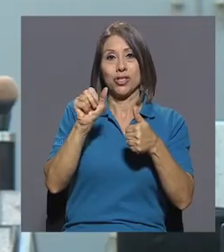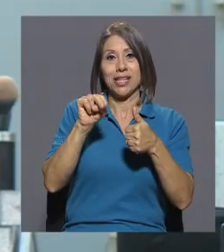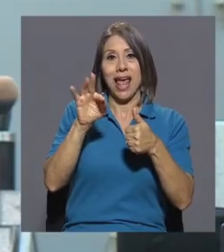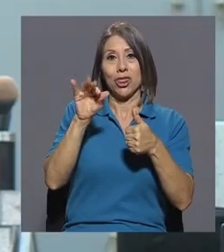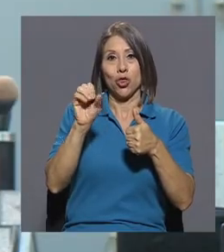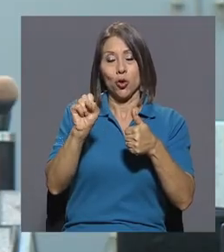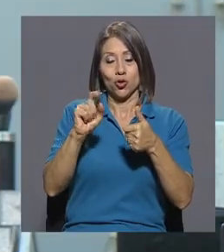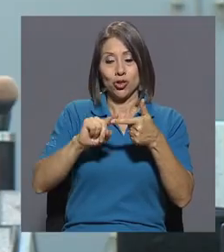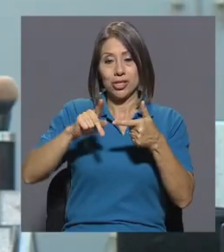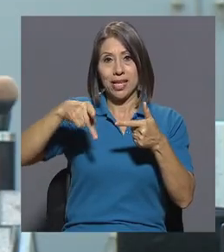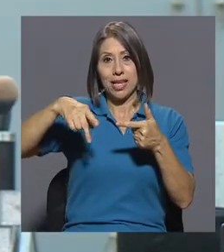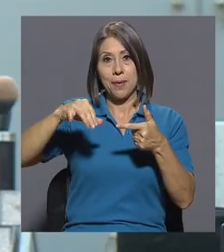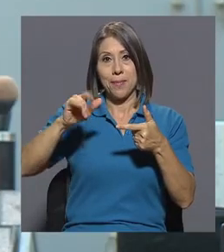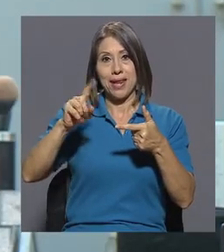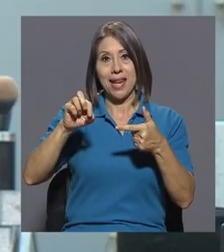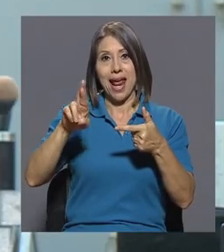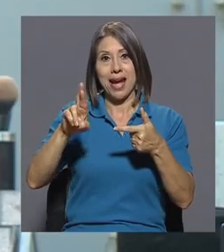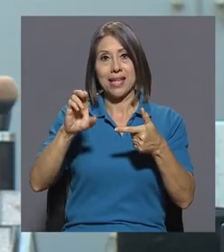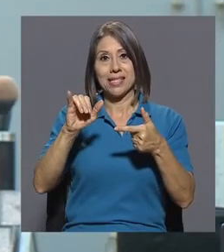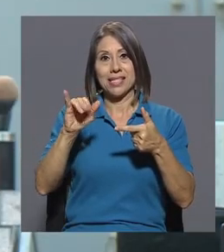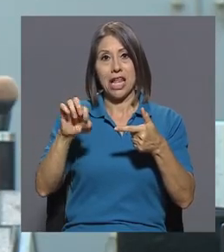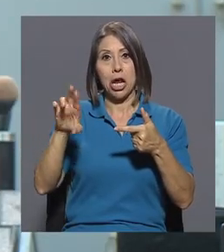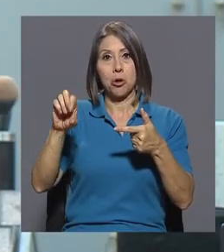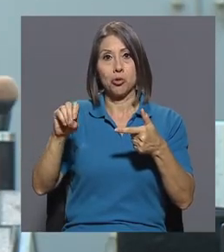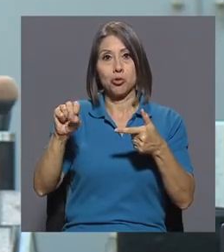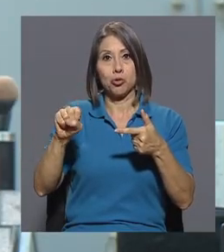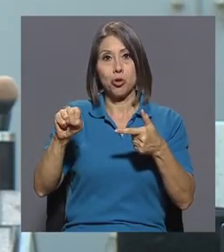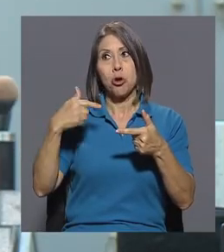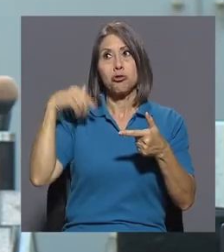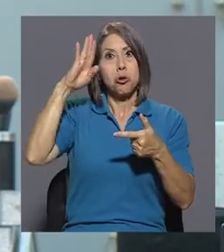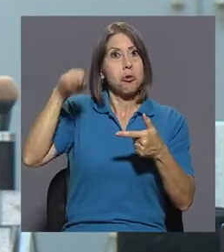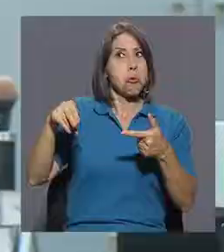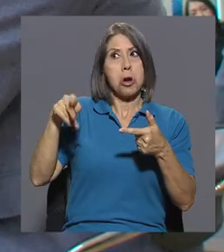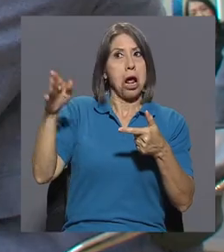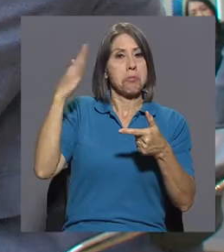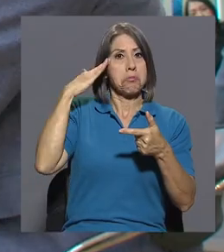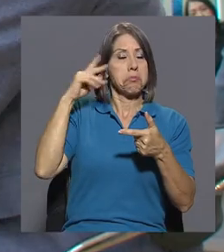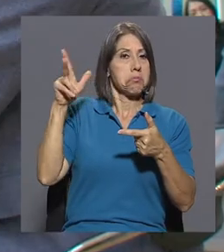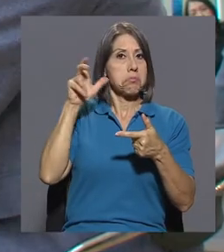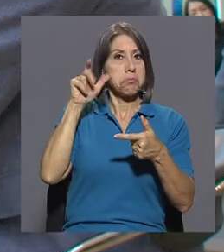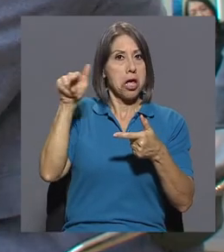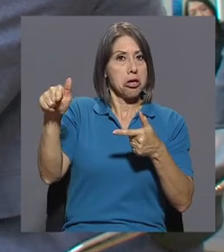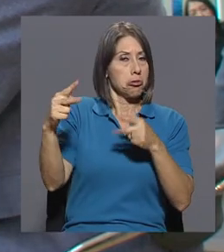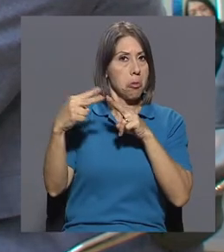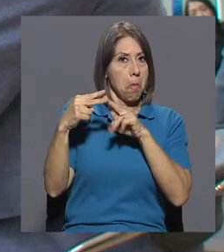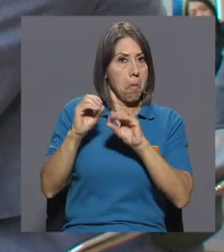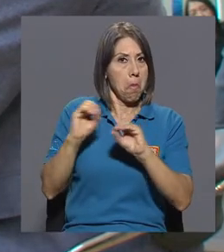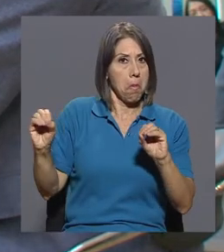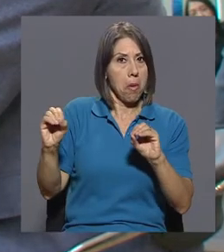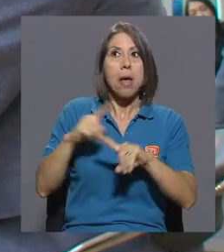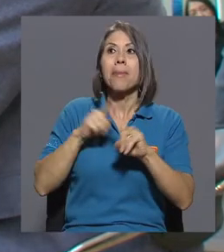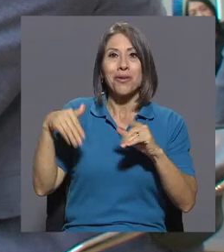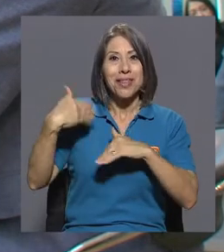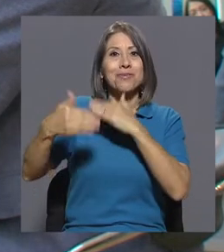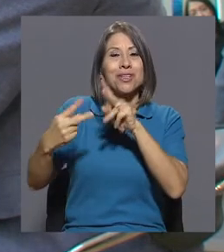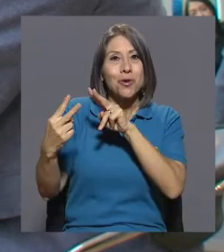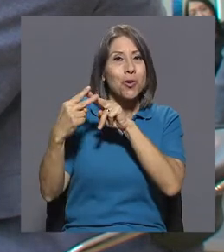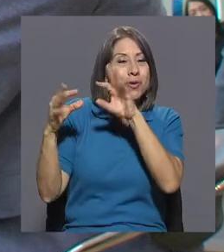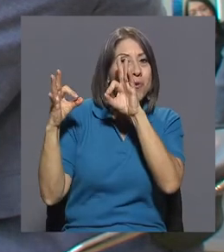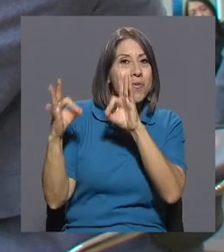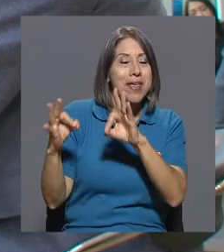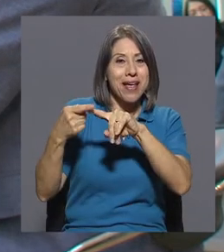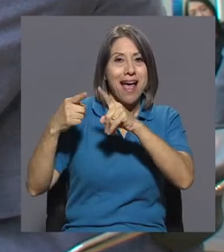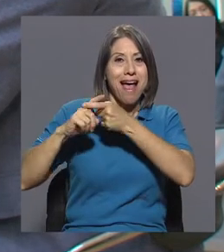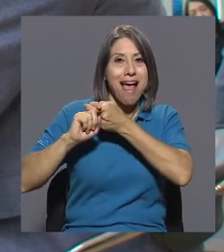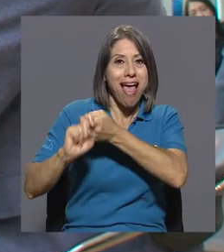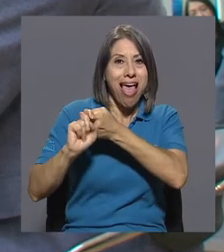pero los llego a conocer muy bien, se convierten en muy buenos amigos y al día de hoy les tengo un gran cariño, un